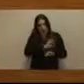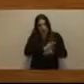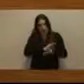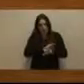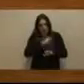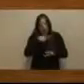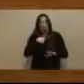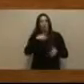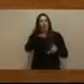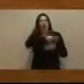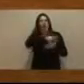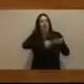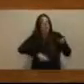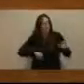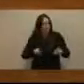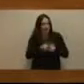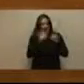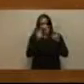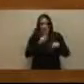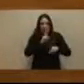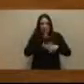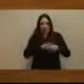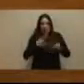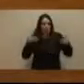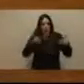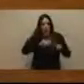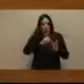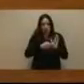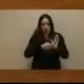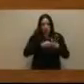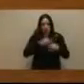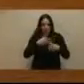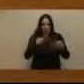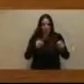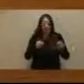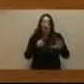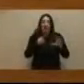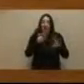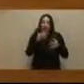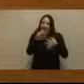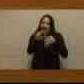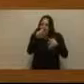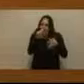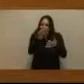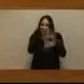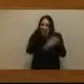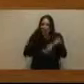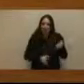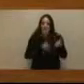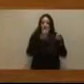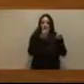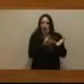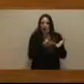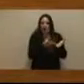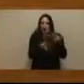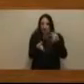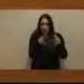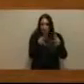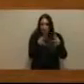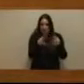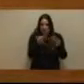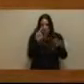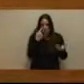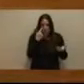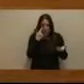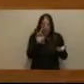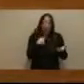de leerlo, aunque no sea el tiempo íntegro, lo cuenta con todo lujo de detalles. Eso es lo que hay. Y mire, les